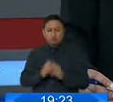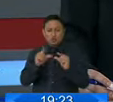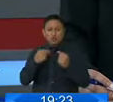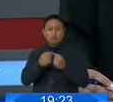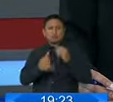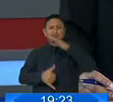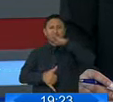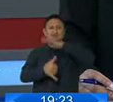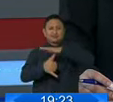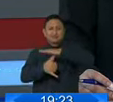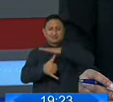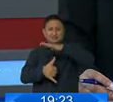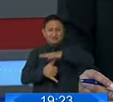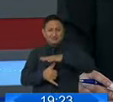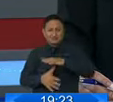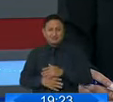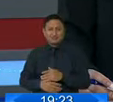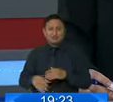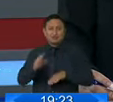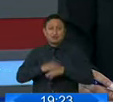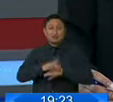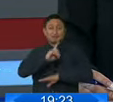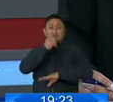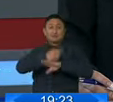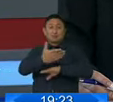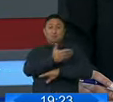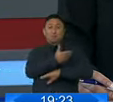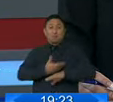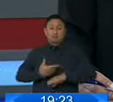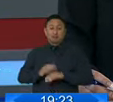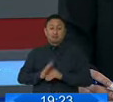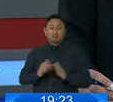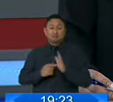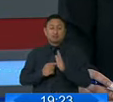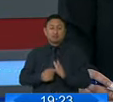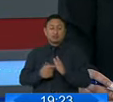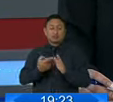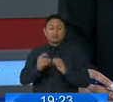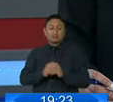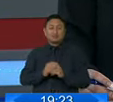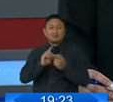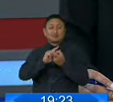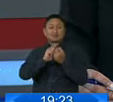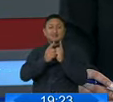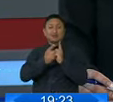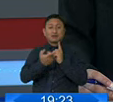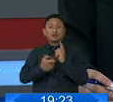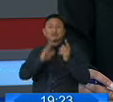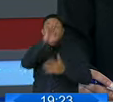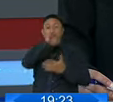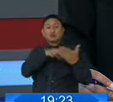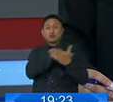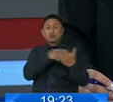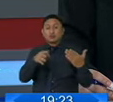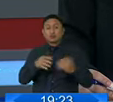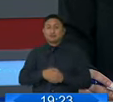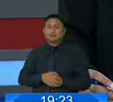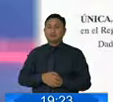y grupos conservadores, a raíz de un decreto presidencial que señala una modificación en las mallas